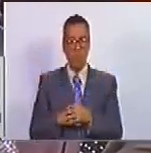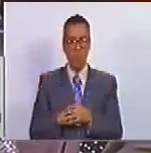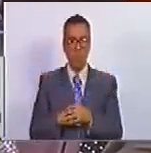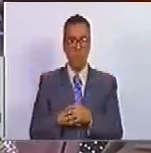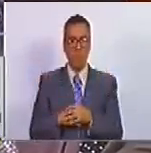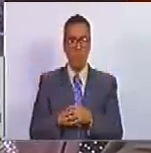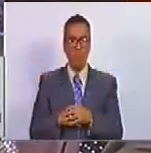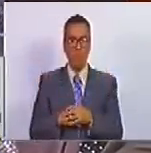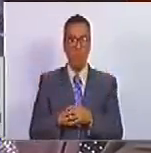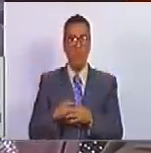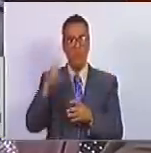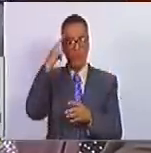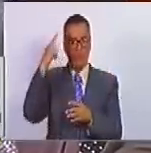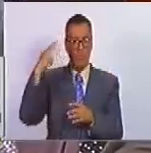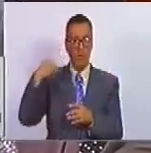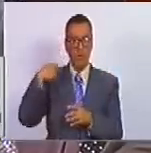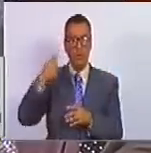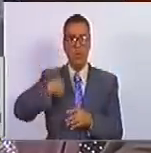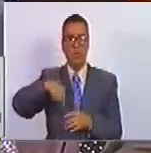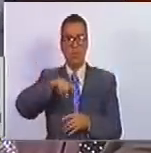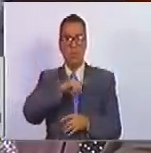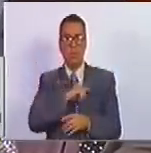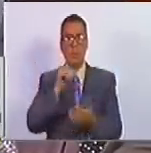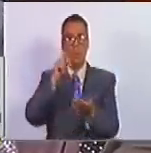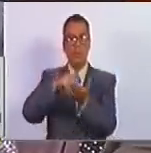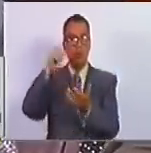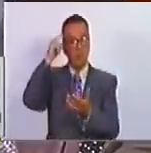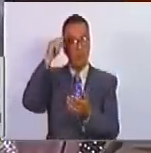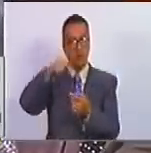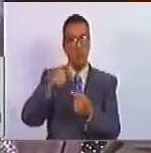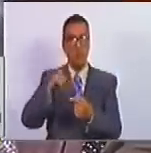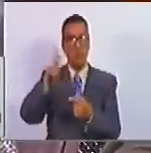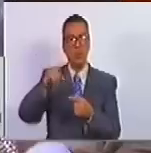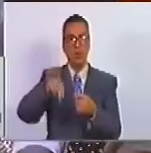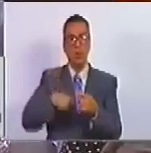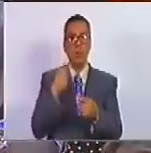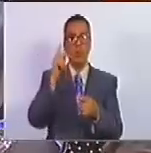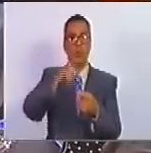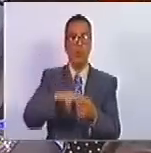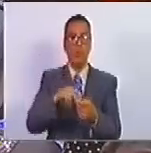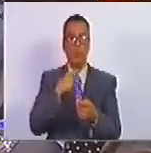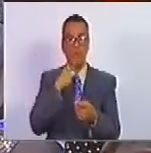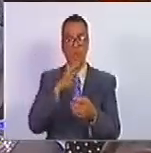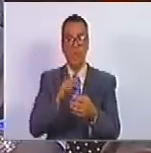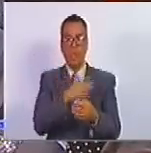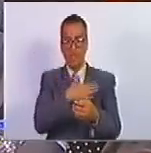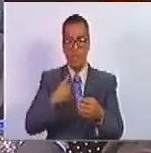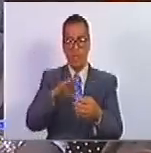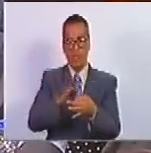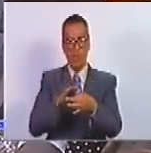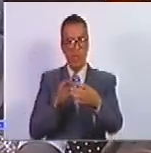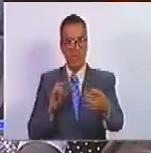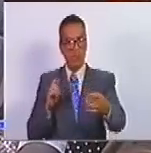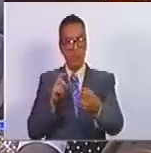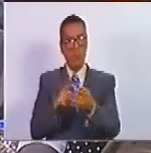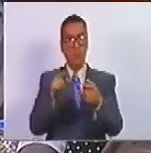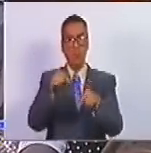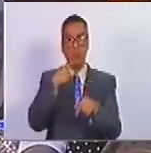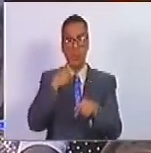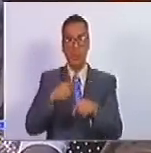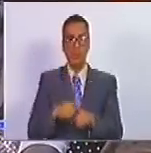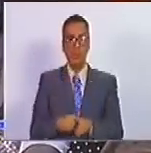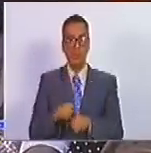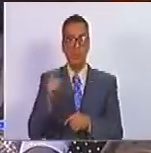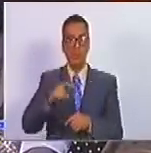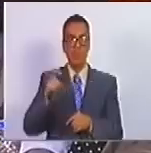nos enorgullecemos de nuestra presencia hoy, de los sitios donde nunca hemos debido estar, donde nos han querido sacar. Hemos dicho desde aquí que